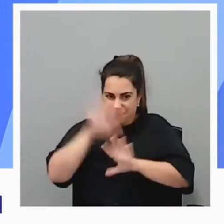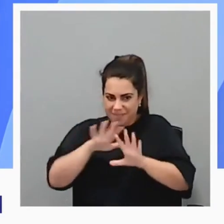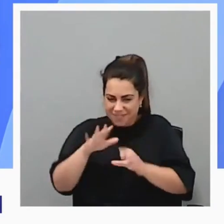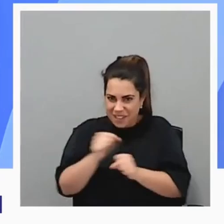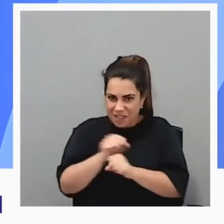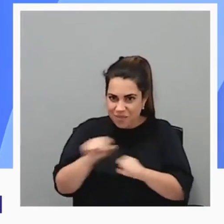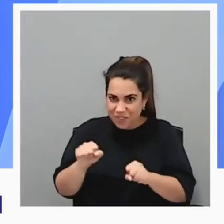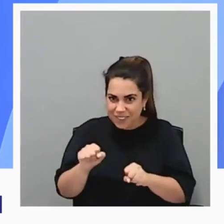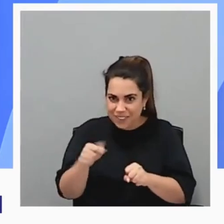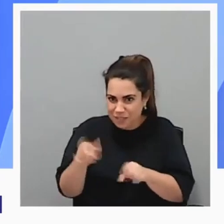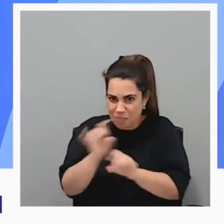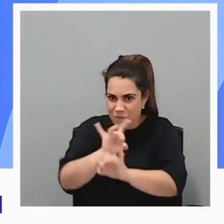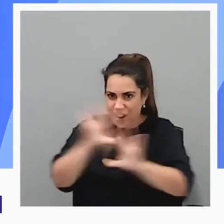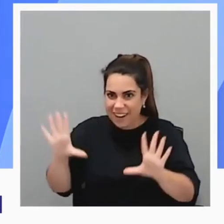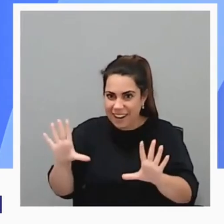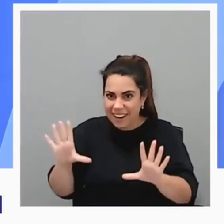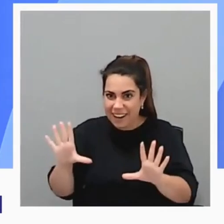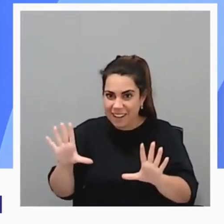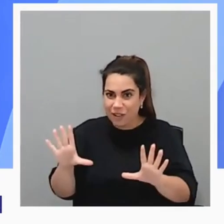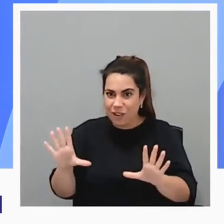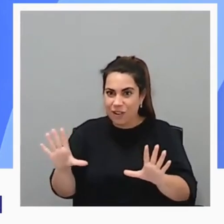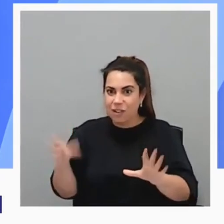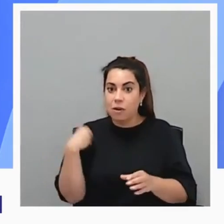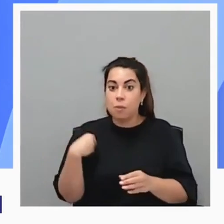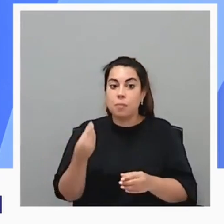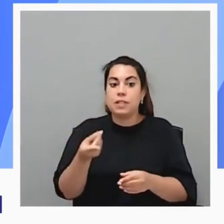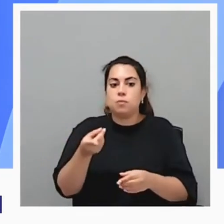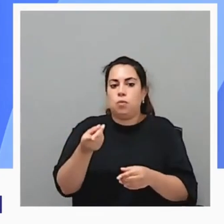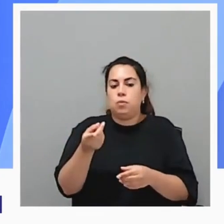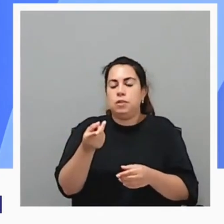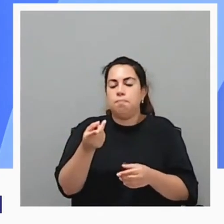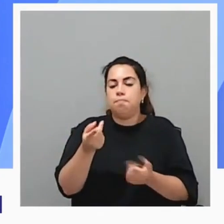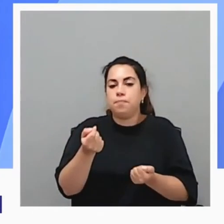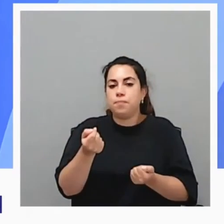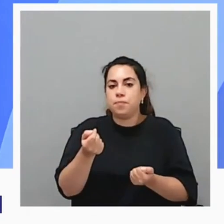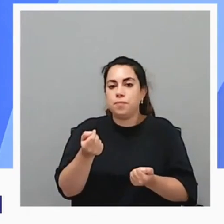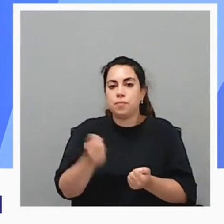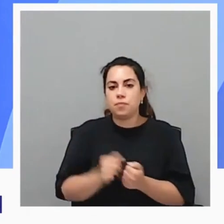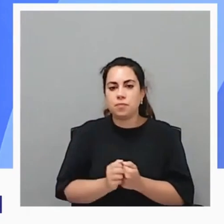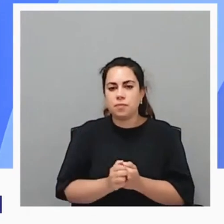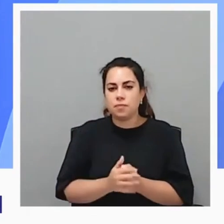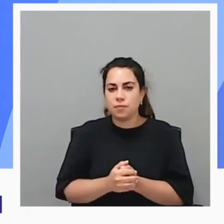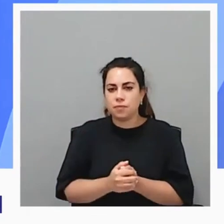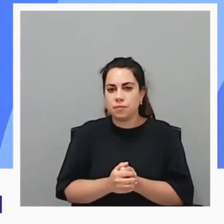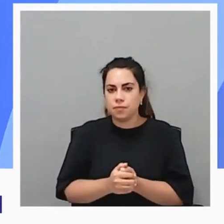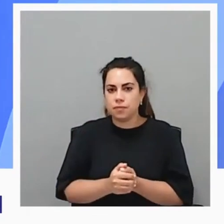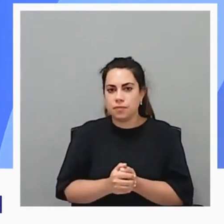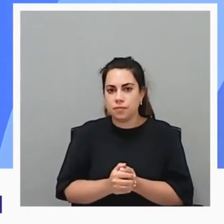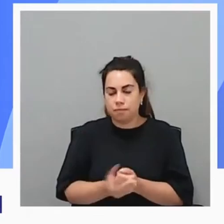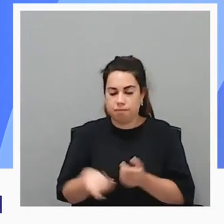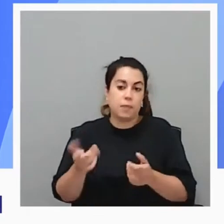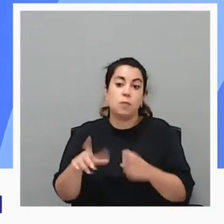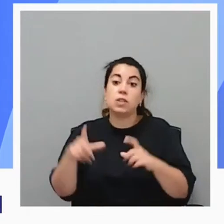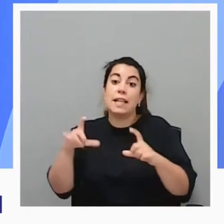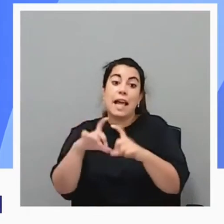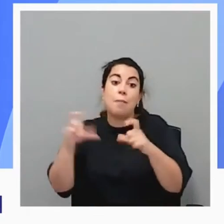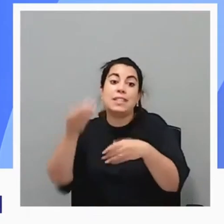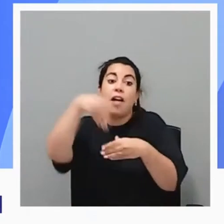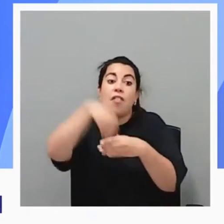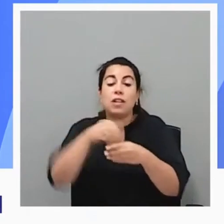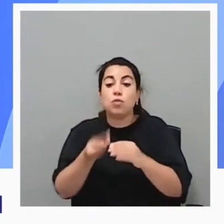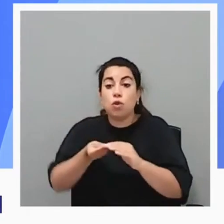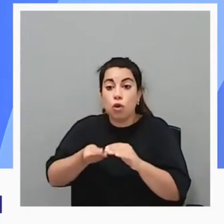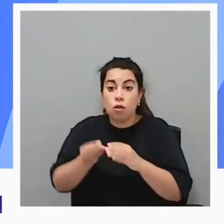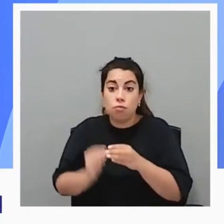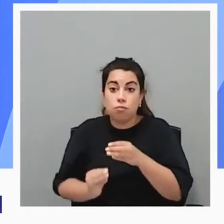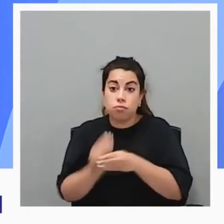actividad productiva, a la creación de riqueza, una nueva forma de hacer las cosas. Pero en los últimos años